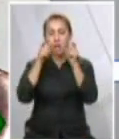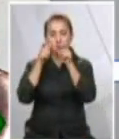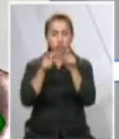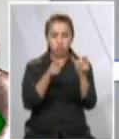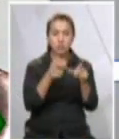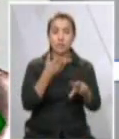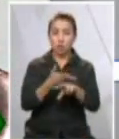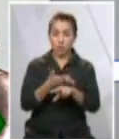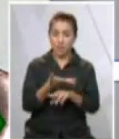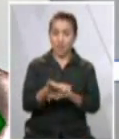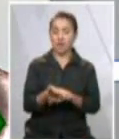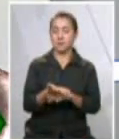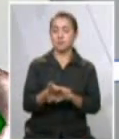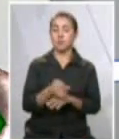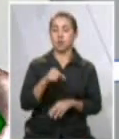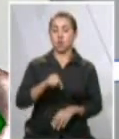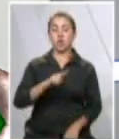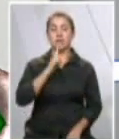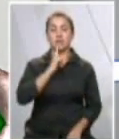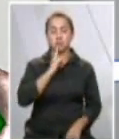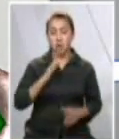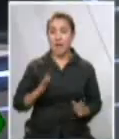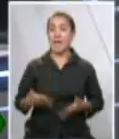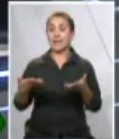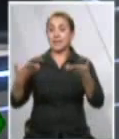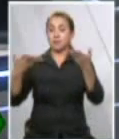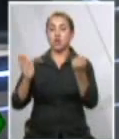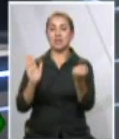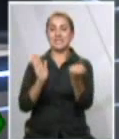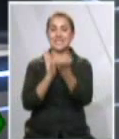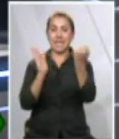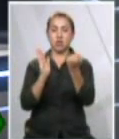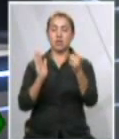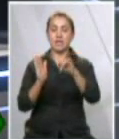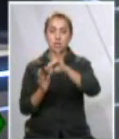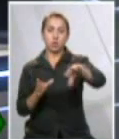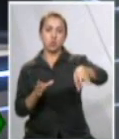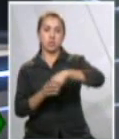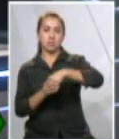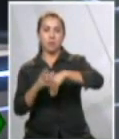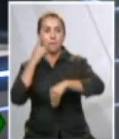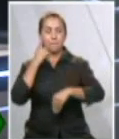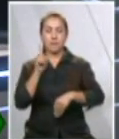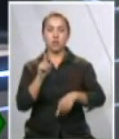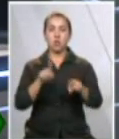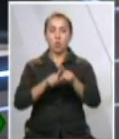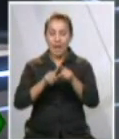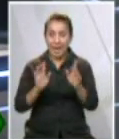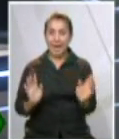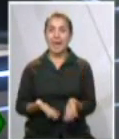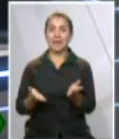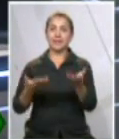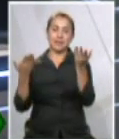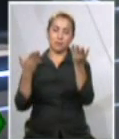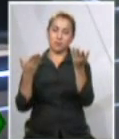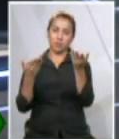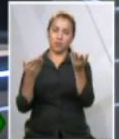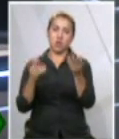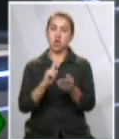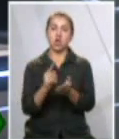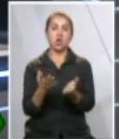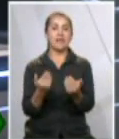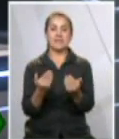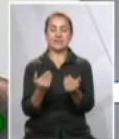que existe. Entonces, hoy día tenemos estímulo, como el sello inclusivo. Pero es un estímulo. Sí, nosotros